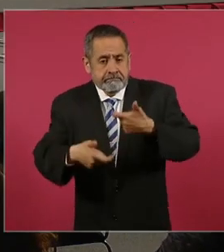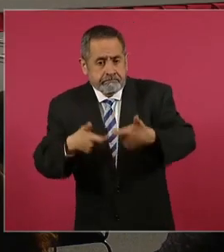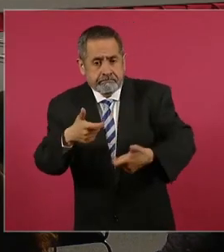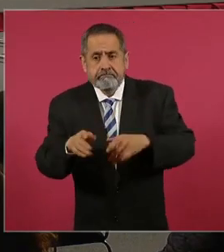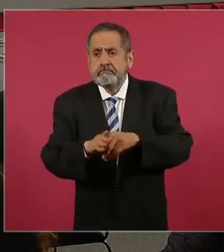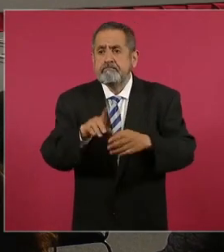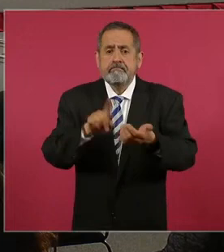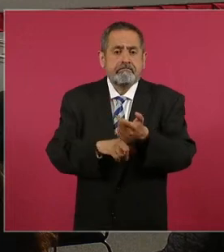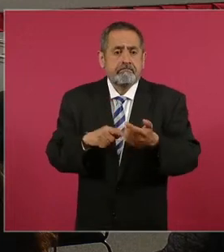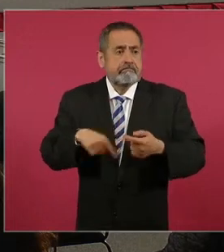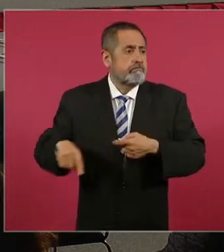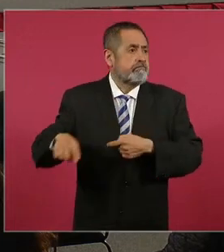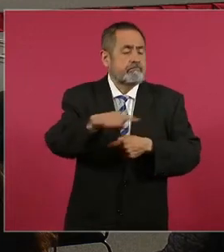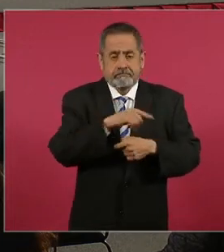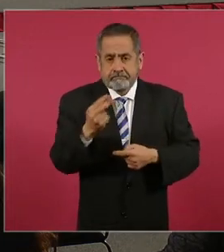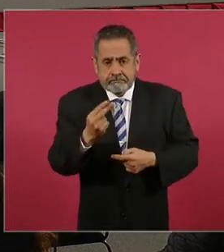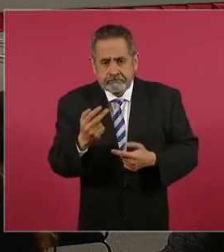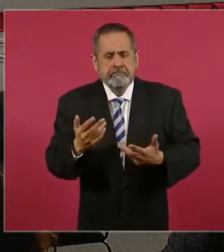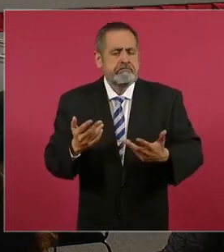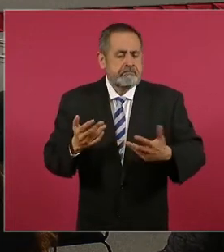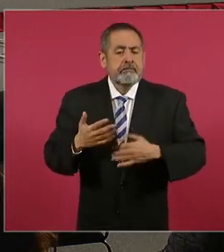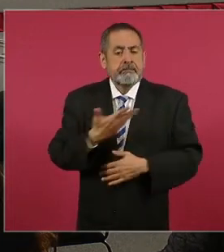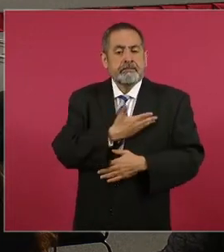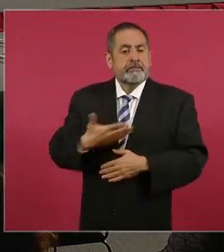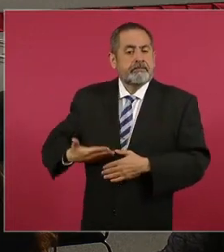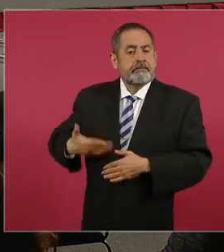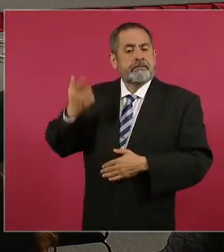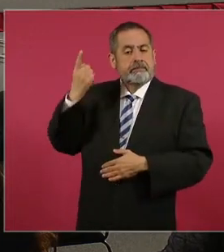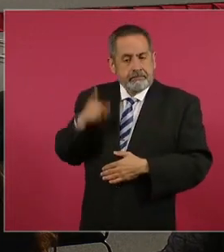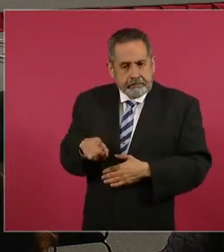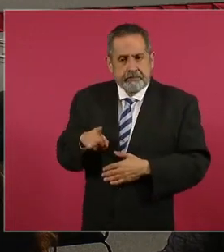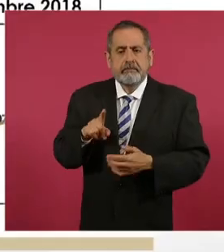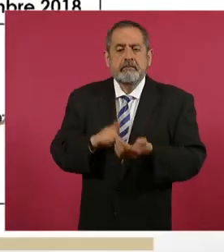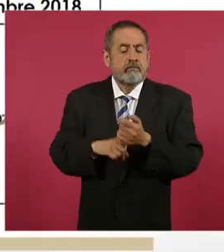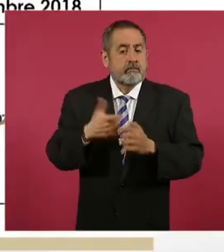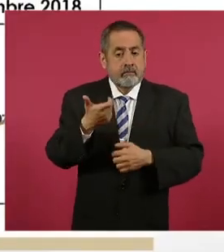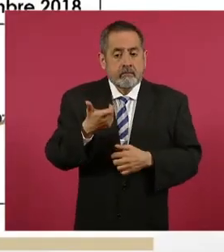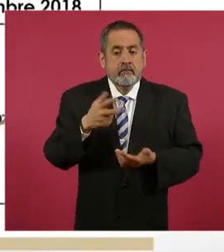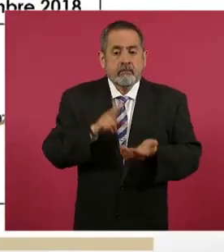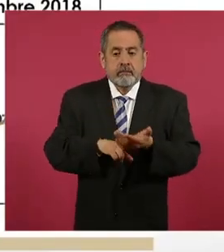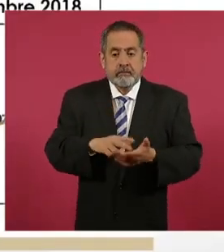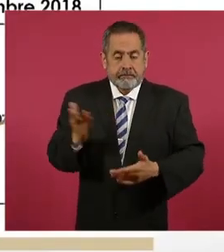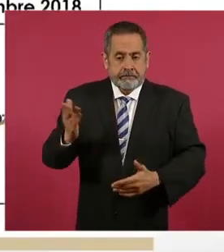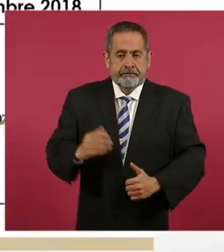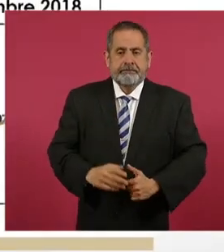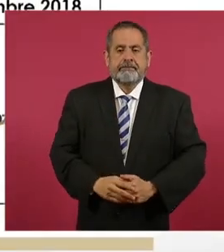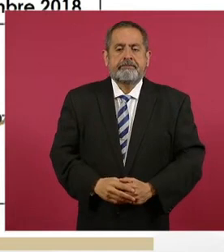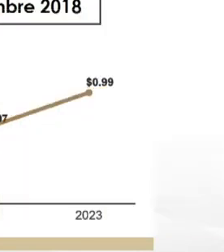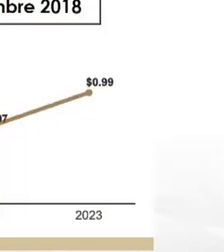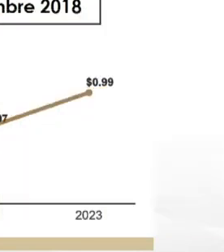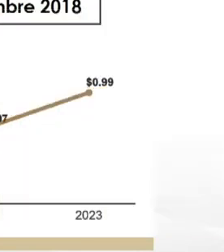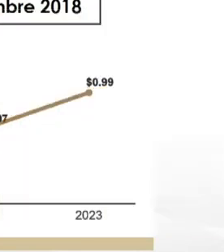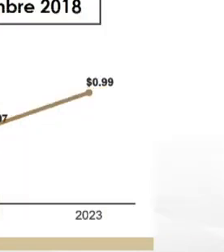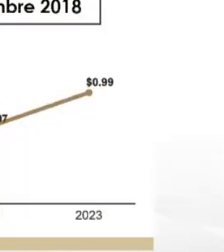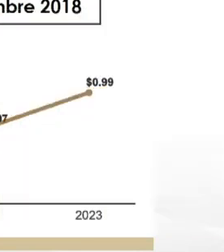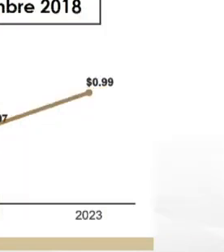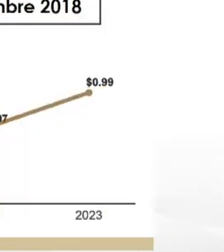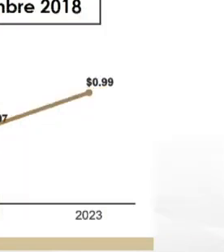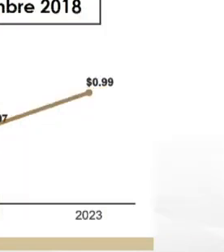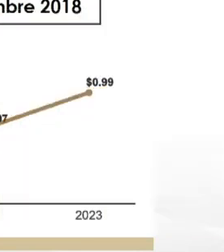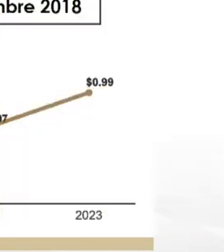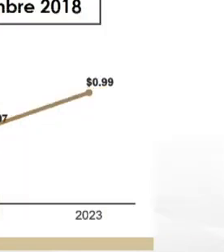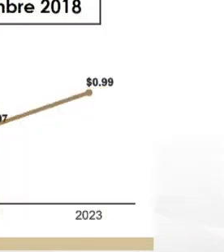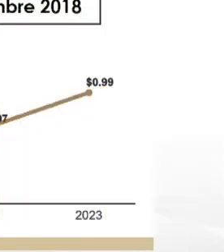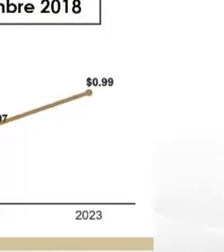economía nacional, el presidente ordenó que las tarifas no aumentaran en